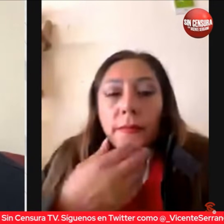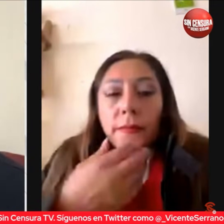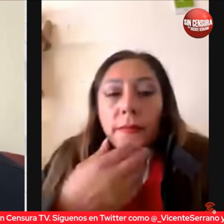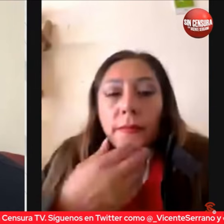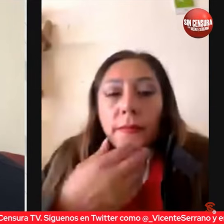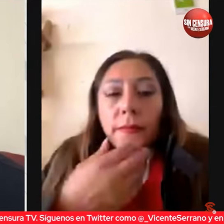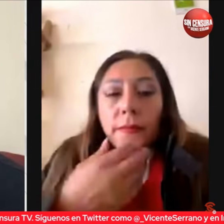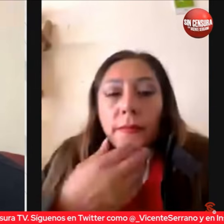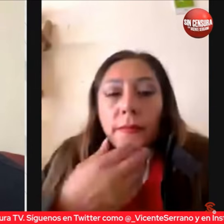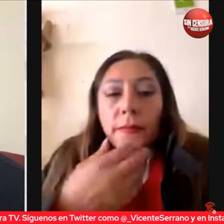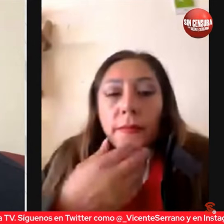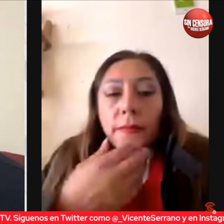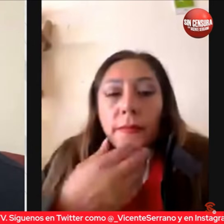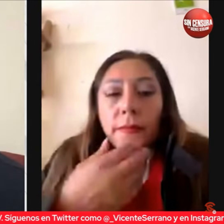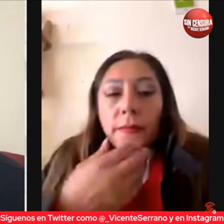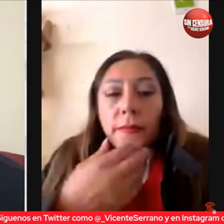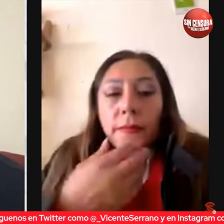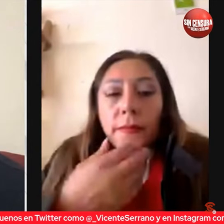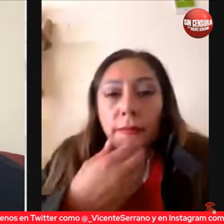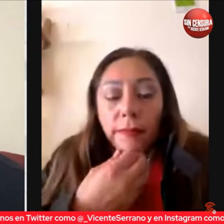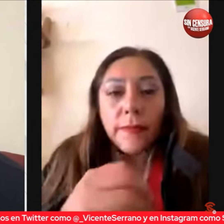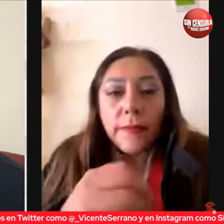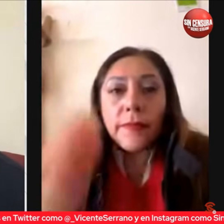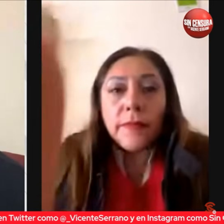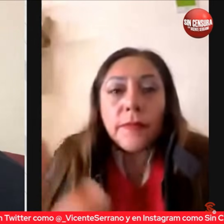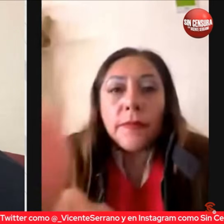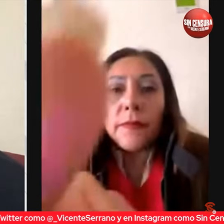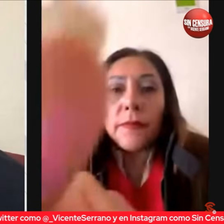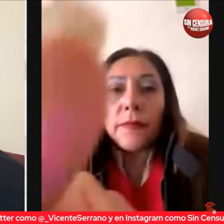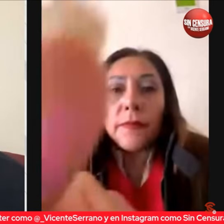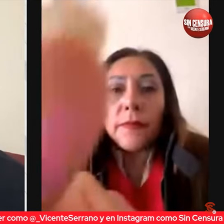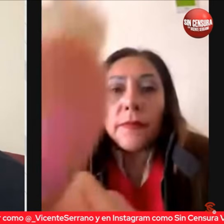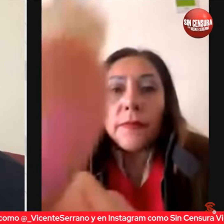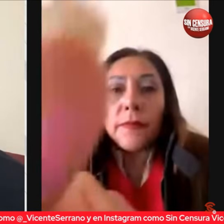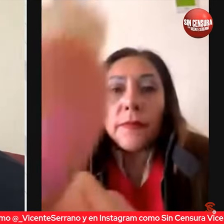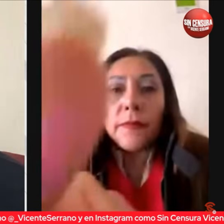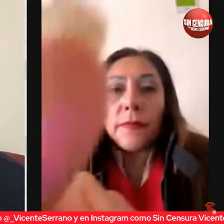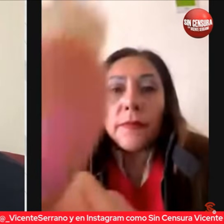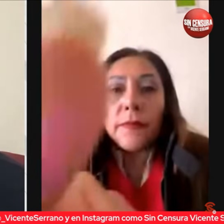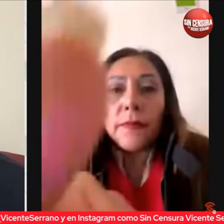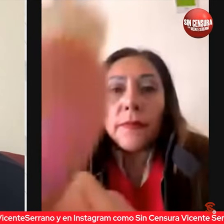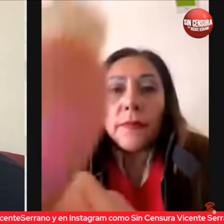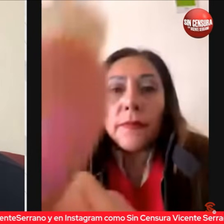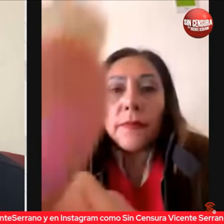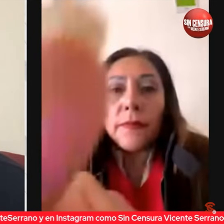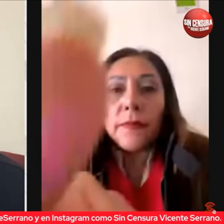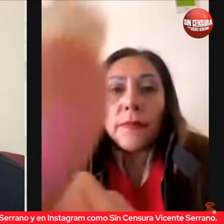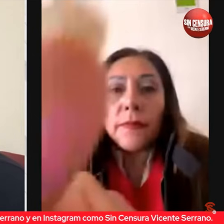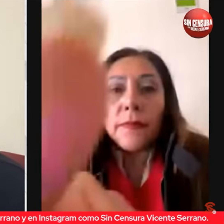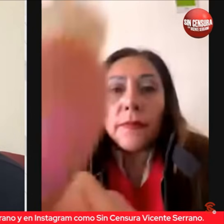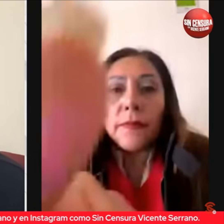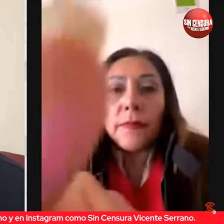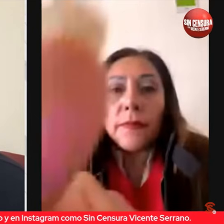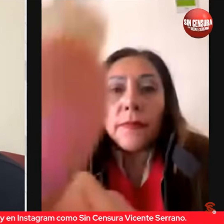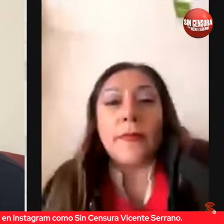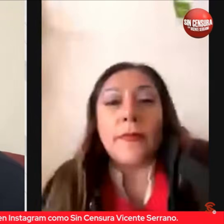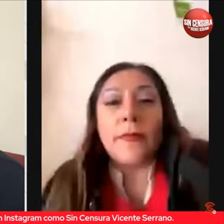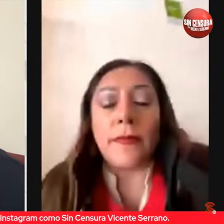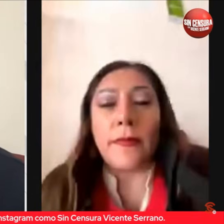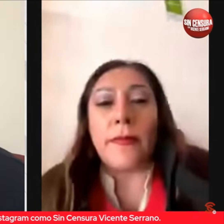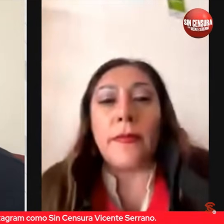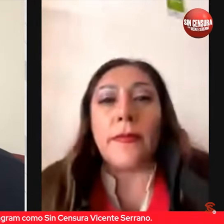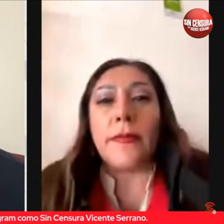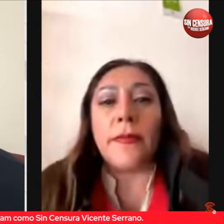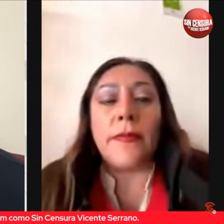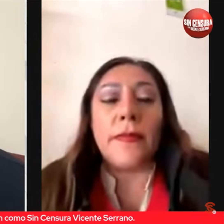haciendo un trabajo importante por la gente de a pie. En algún momento conversábamos incluso de